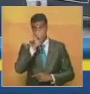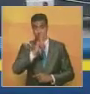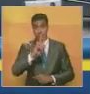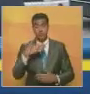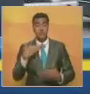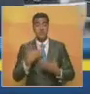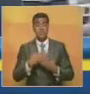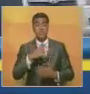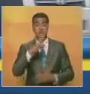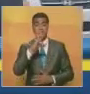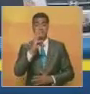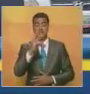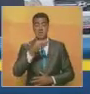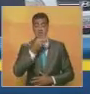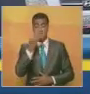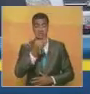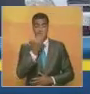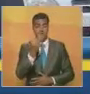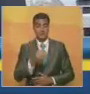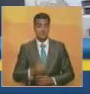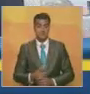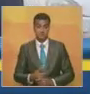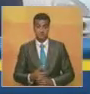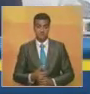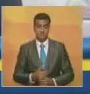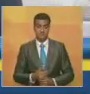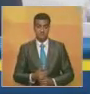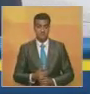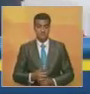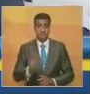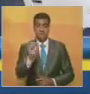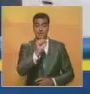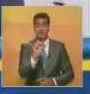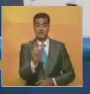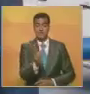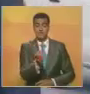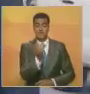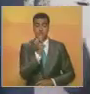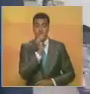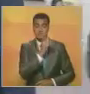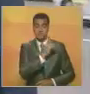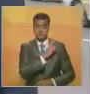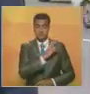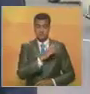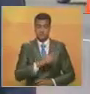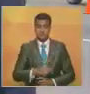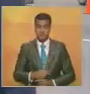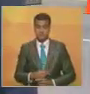la tarde y que habrá una extensión del horario en caso de ser necesario. En la autopista Caracas-La Guaira, Santiago Gutiérrez, Noticiero Venevisión.